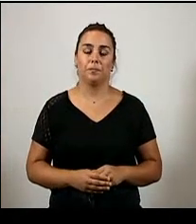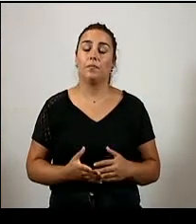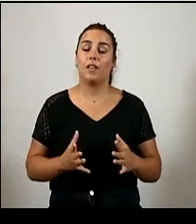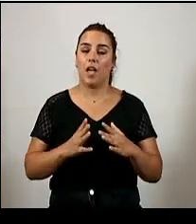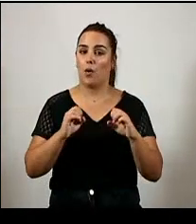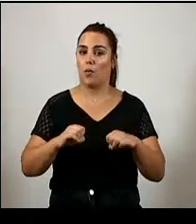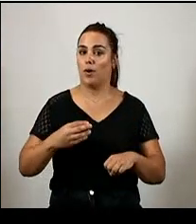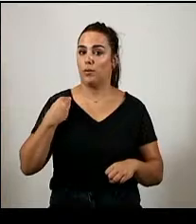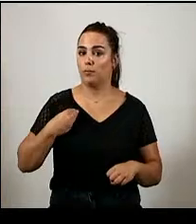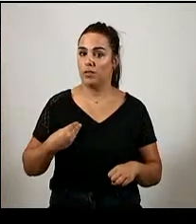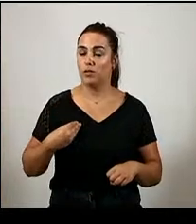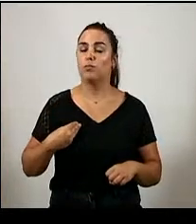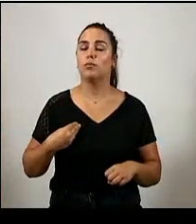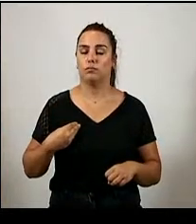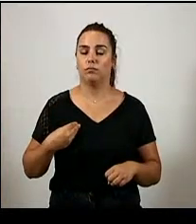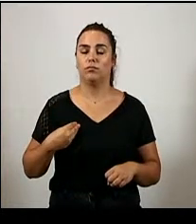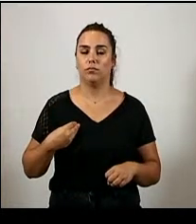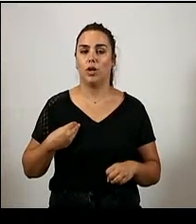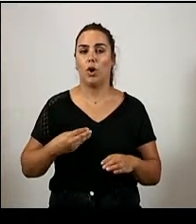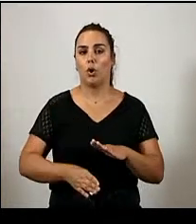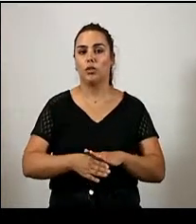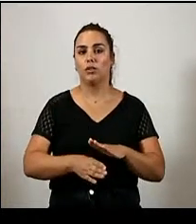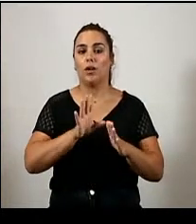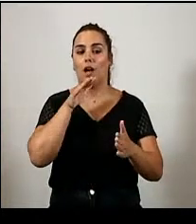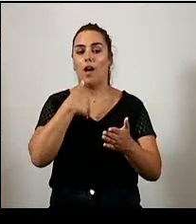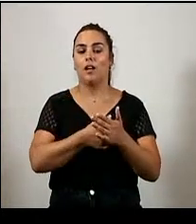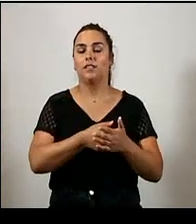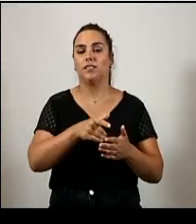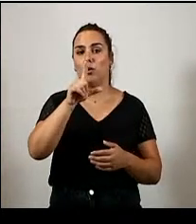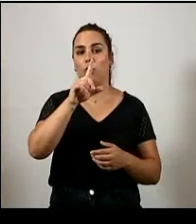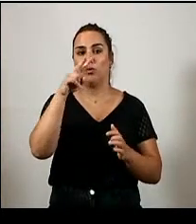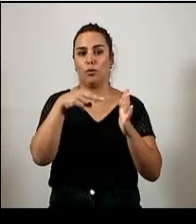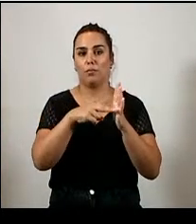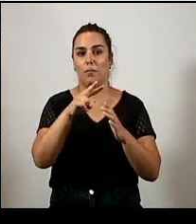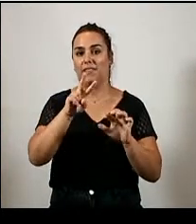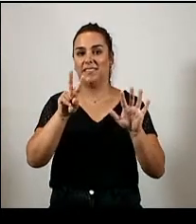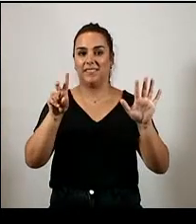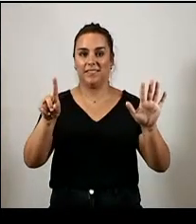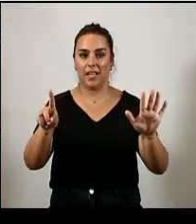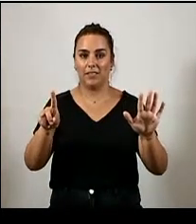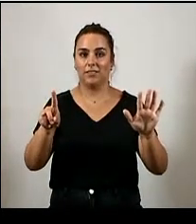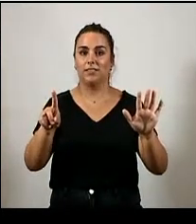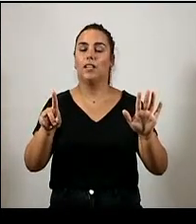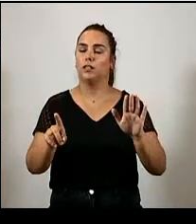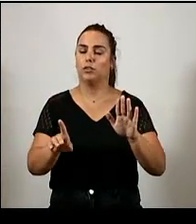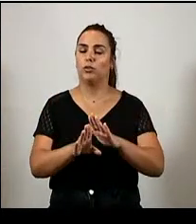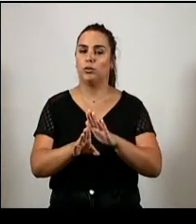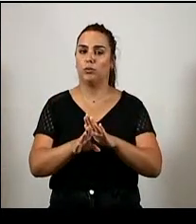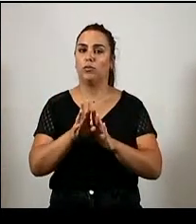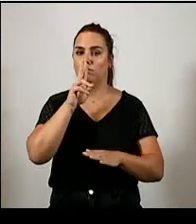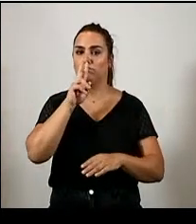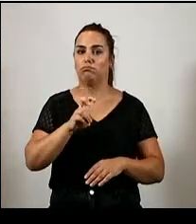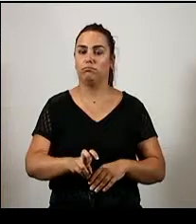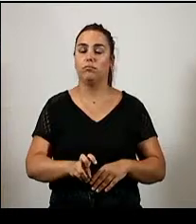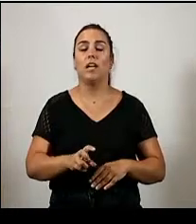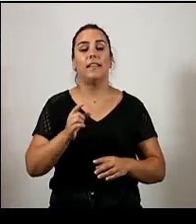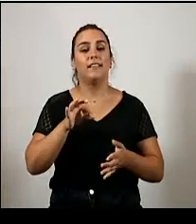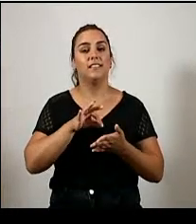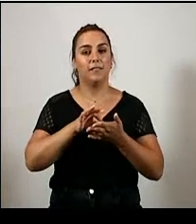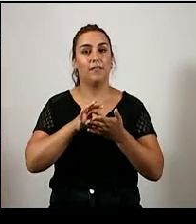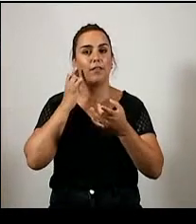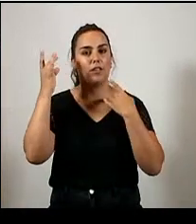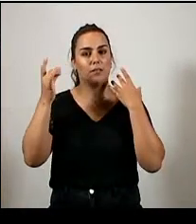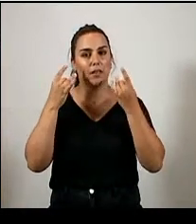acuerdo aseguramos la continuidad hasta julio de 2026 de los servicios y actividades culturales que se desarrollan en